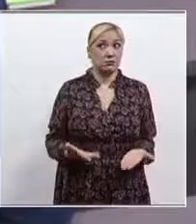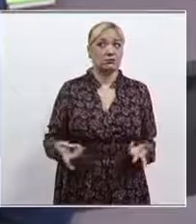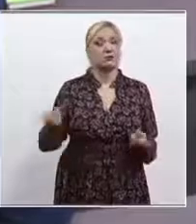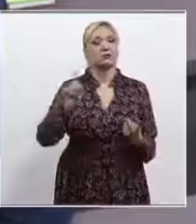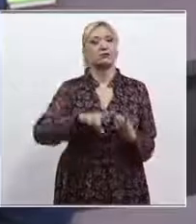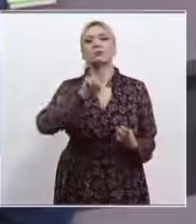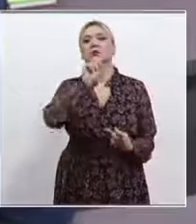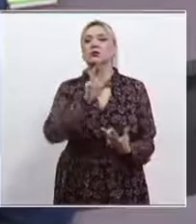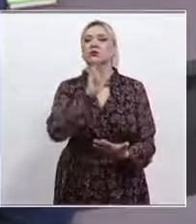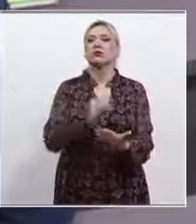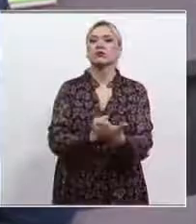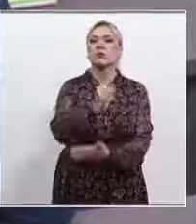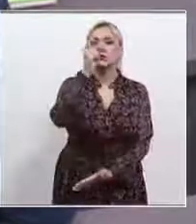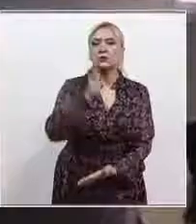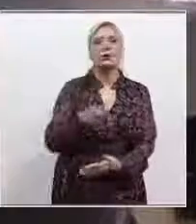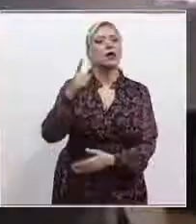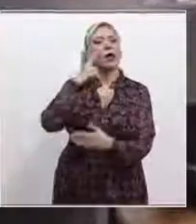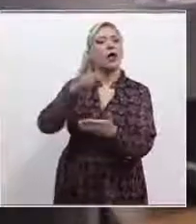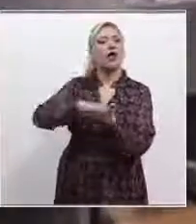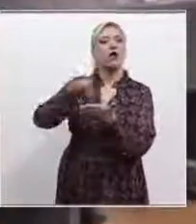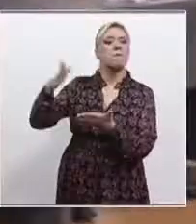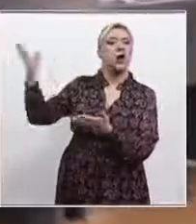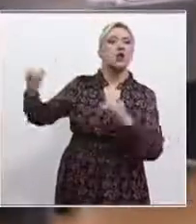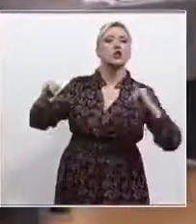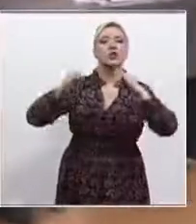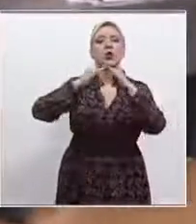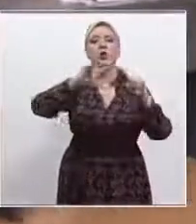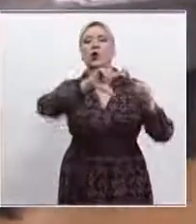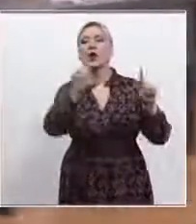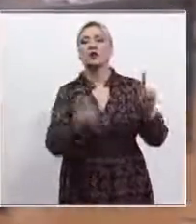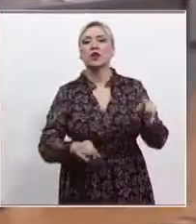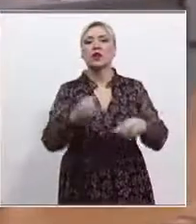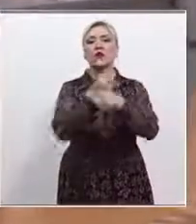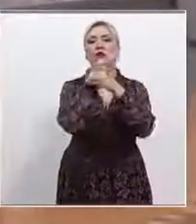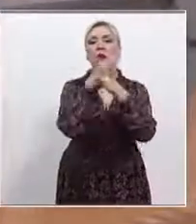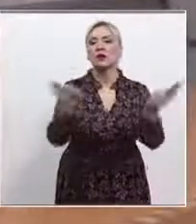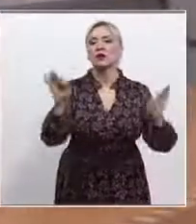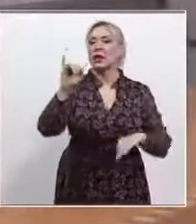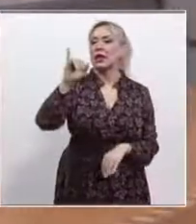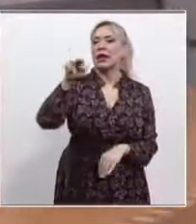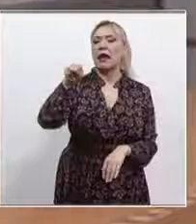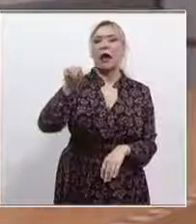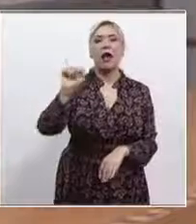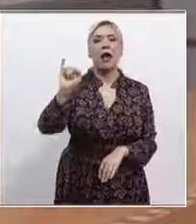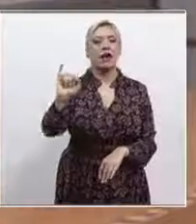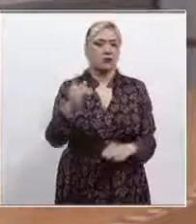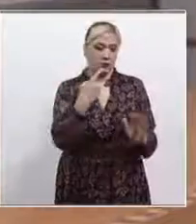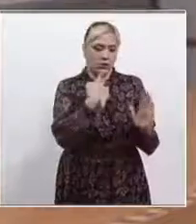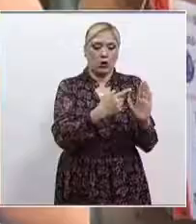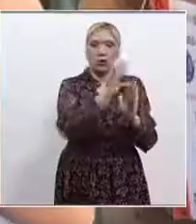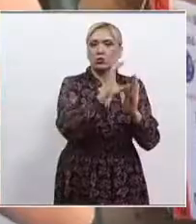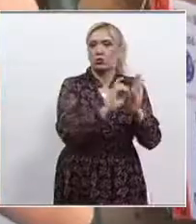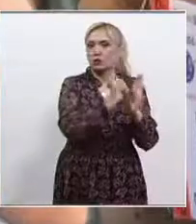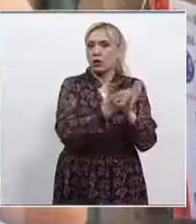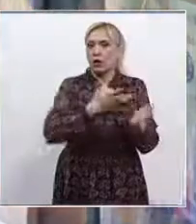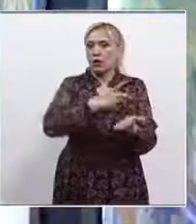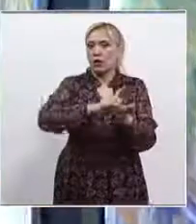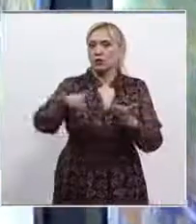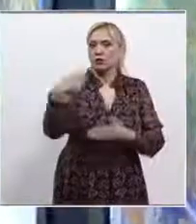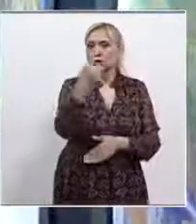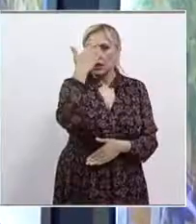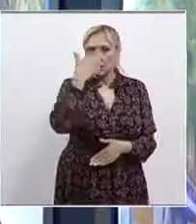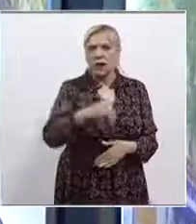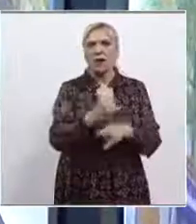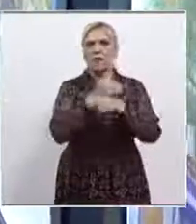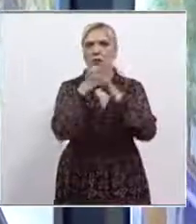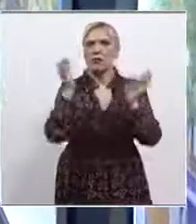máximo tribunal, como el del INAI, que implica reflexiones profundas para garantizar lo que establece la Constitución. Lorena, es el